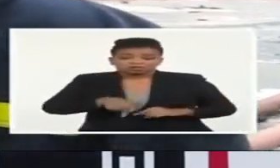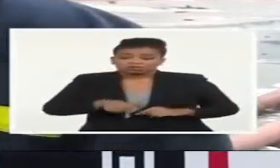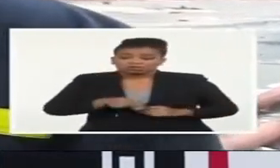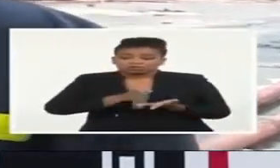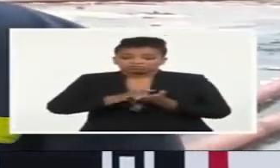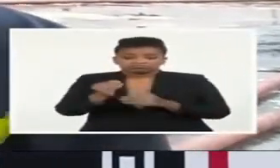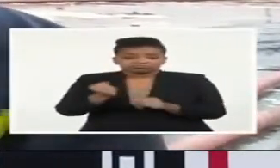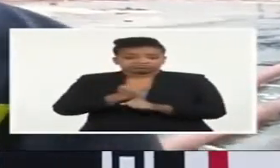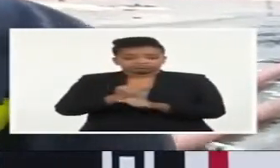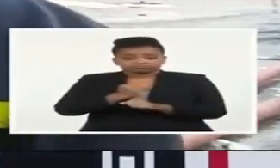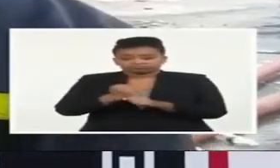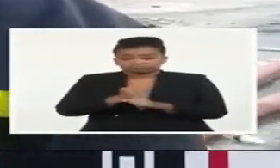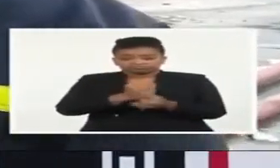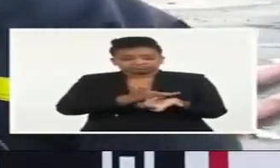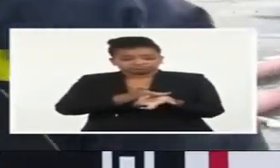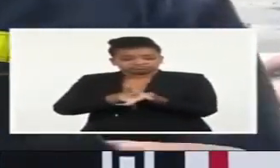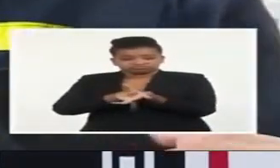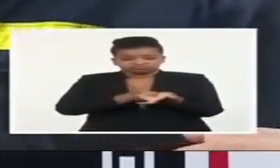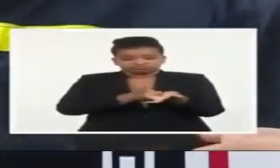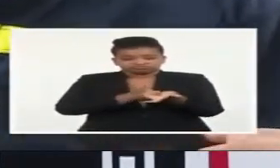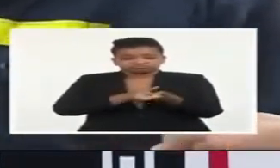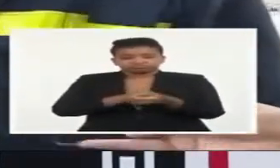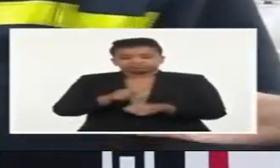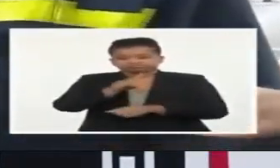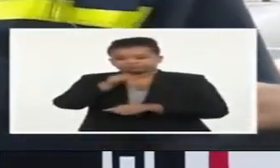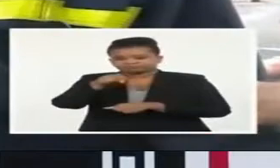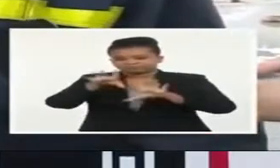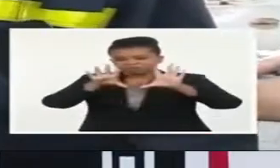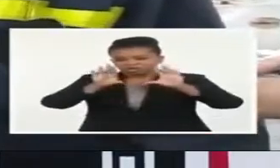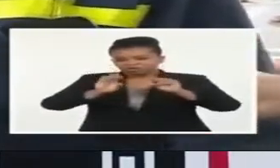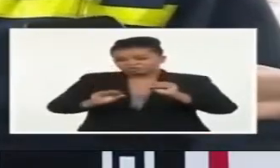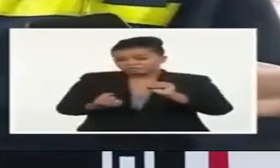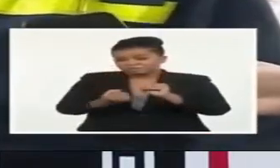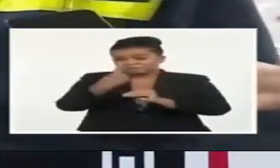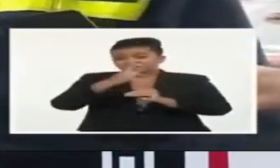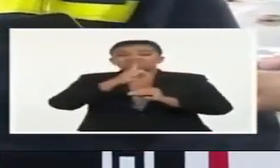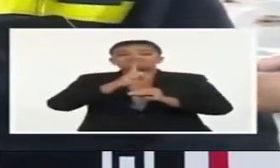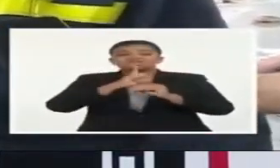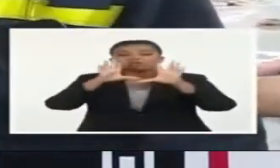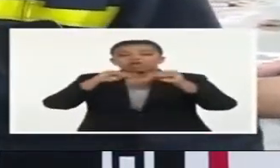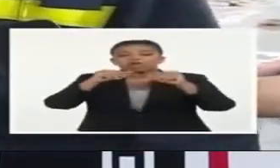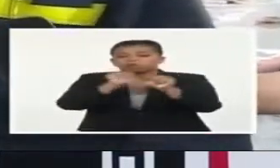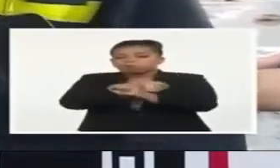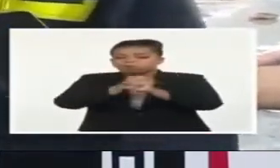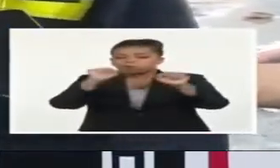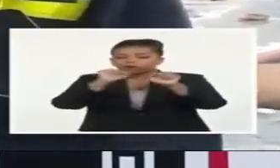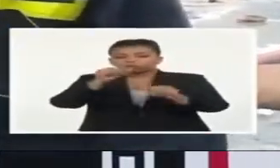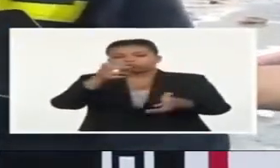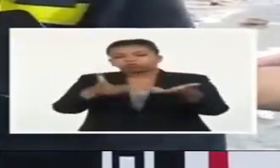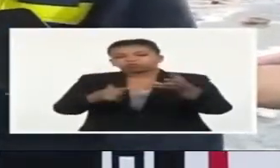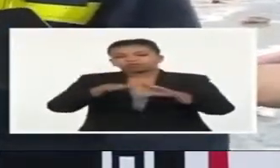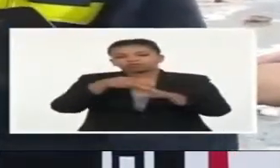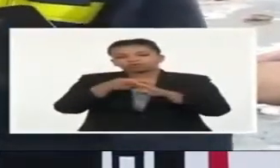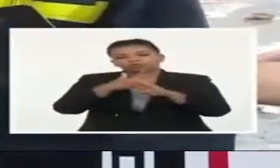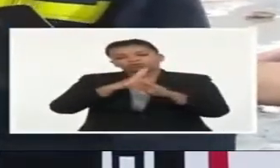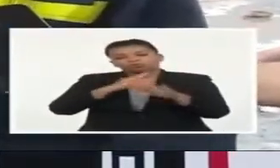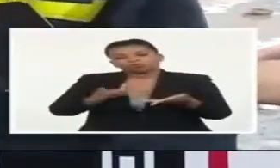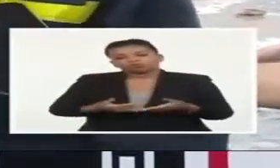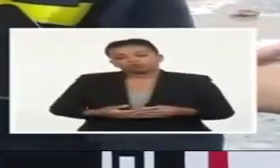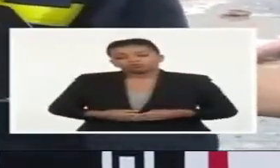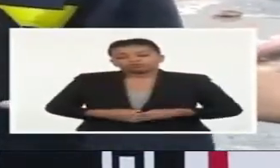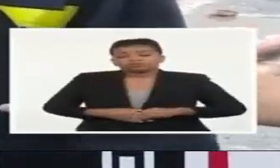irresponsabilidades que hay ahí y le hicieron perder al pueblo cubano billones.